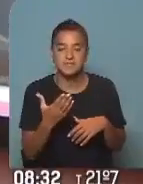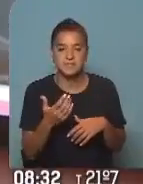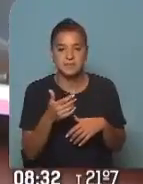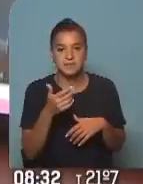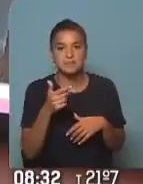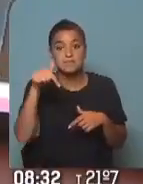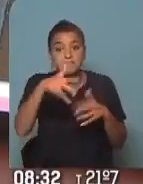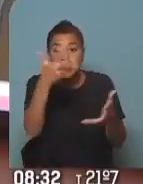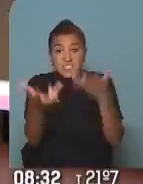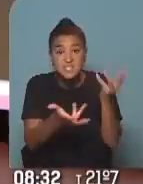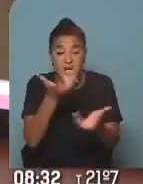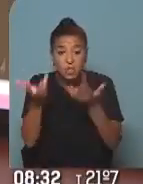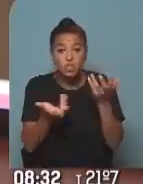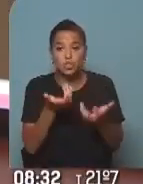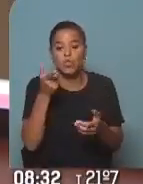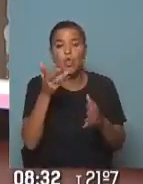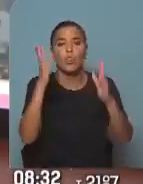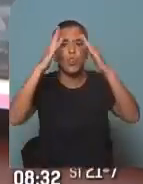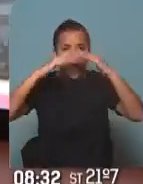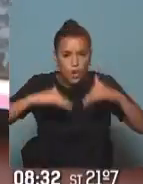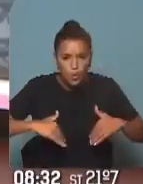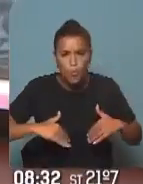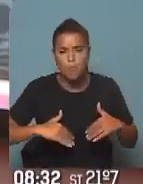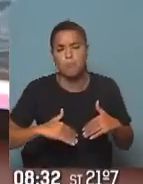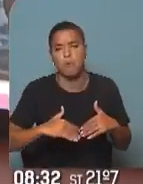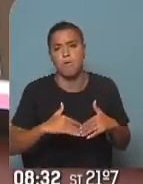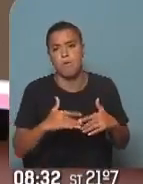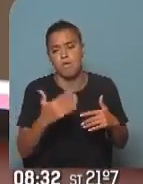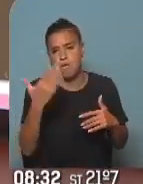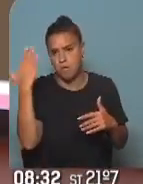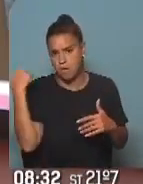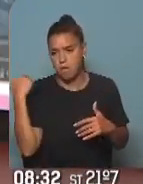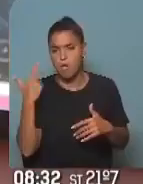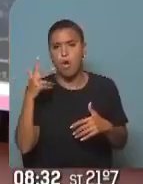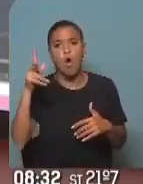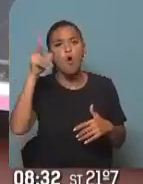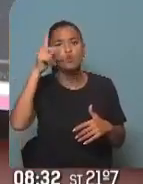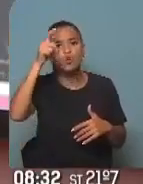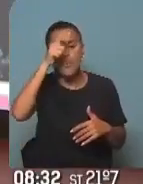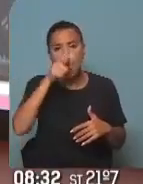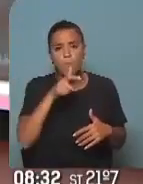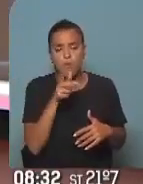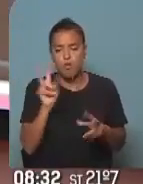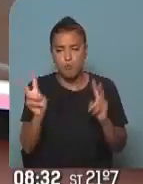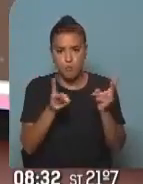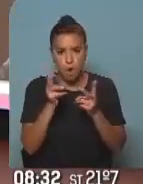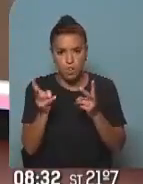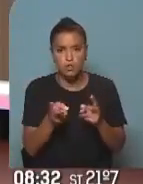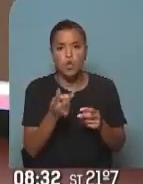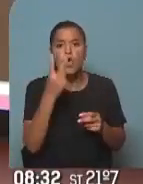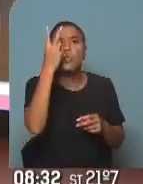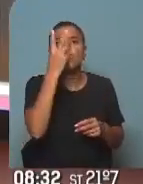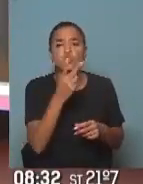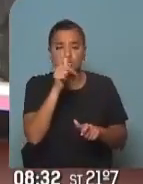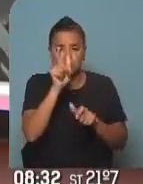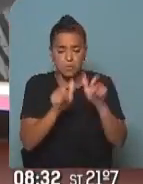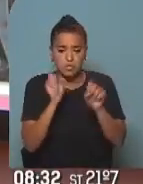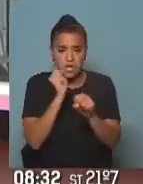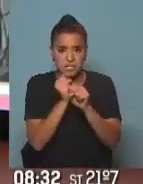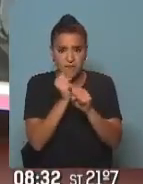un incendio, un derrumbe, 8 bomberos muertos, 2